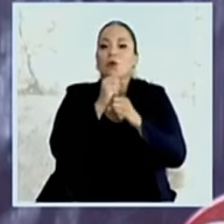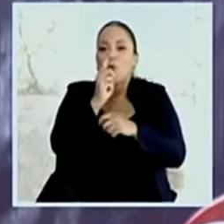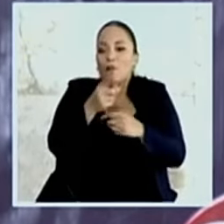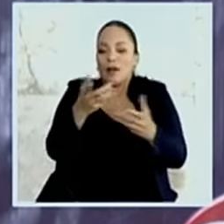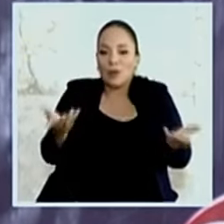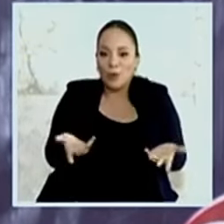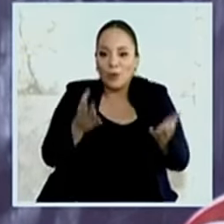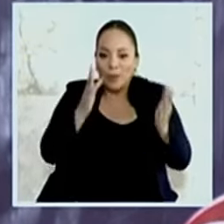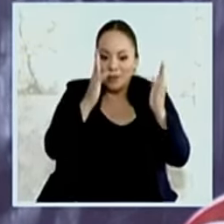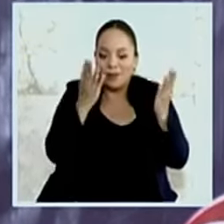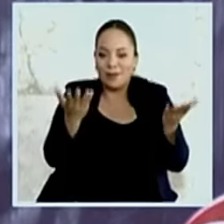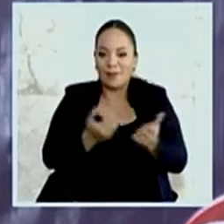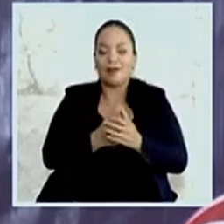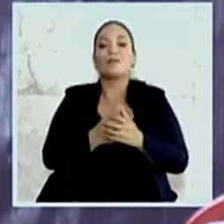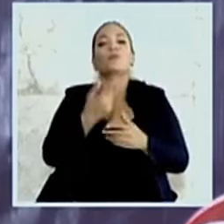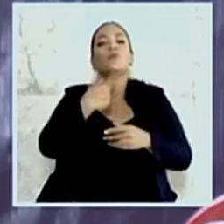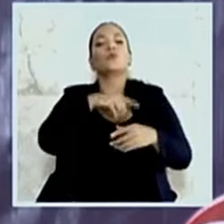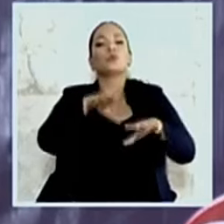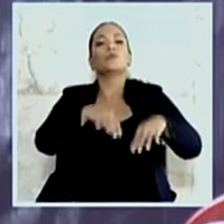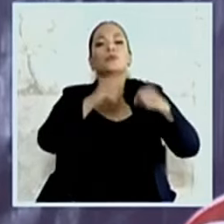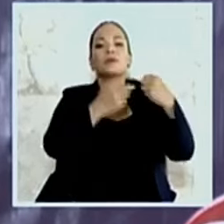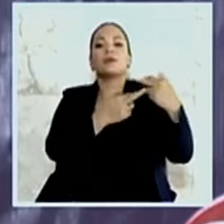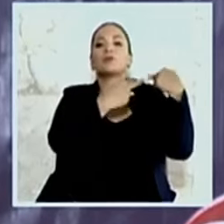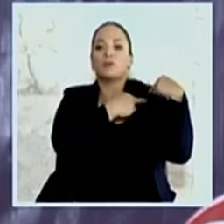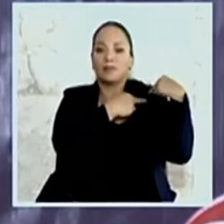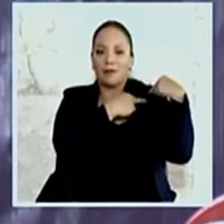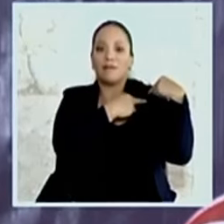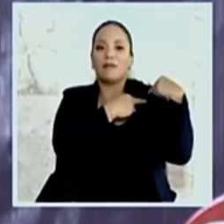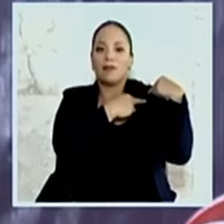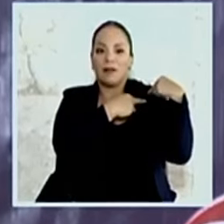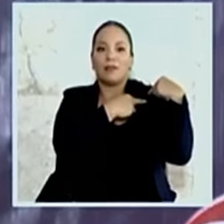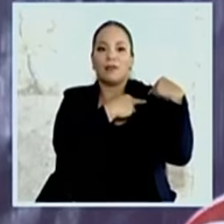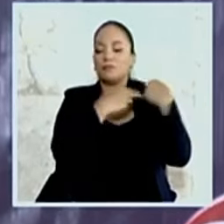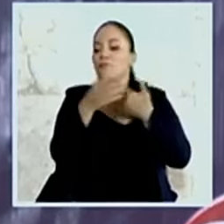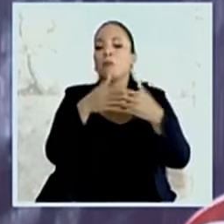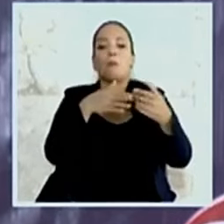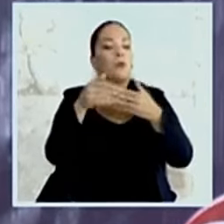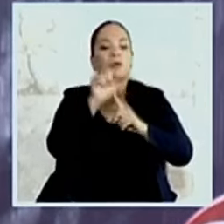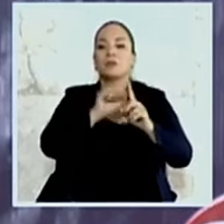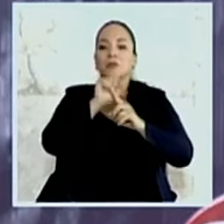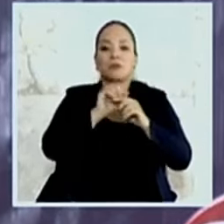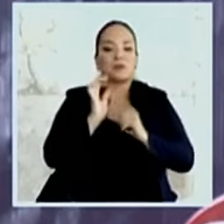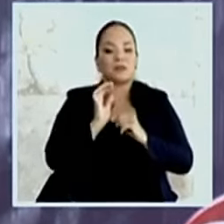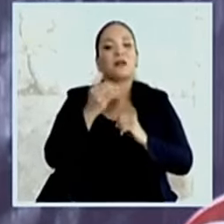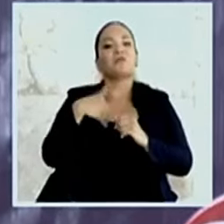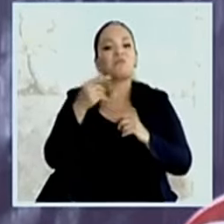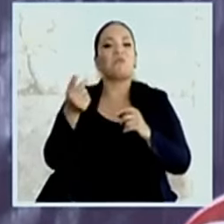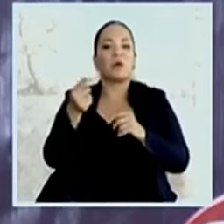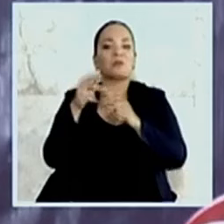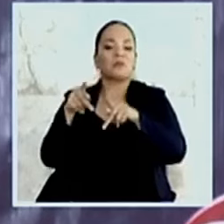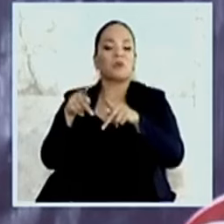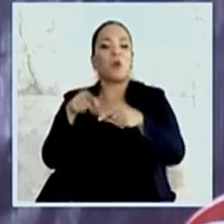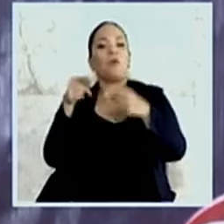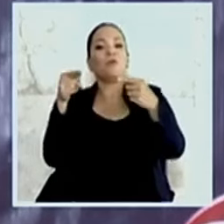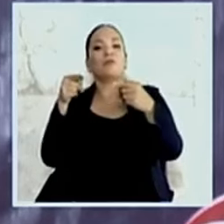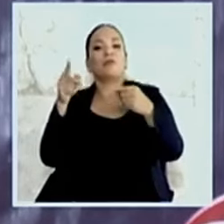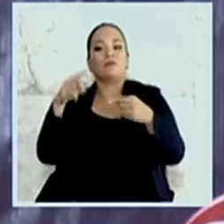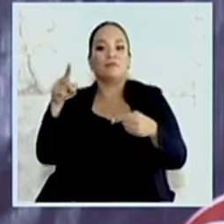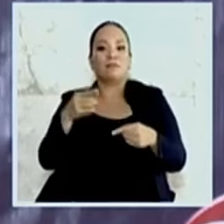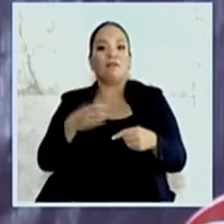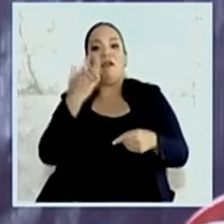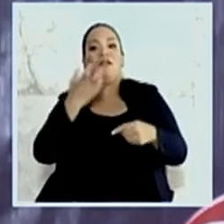que le corresponden por ley al INS. ¿Por qué? Porque son las atenciones de riesgos del trabajo y el seguro obligatorio. En ese